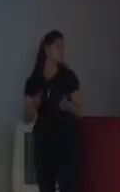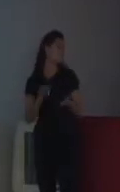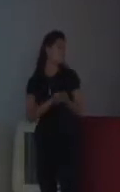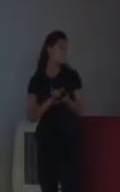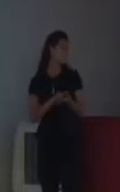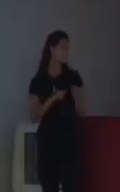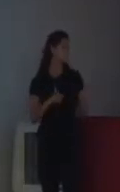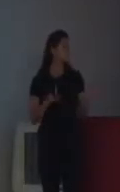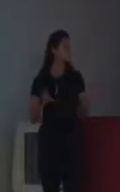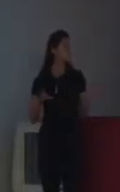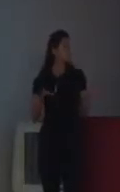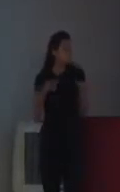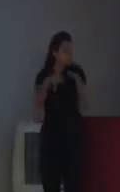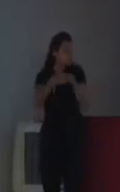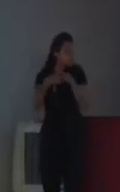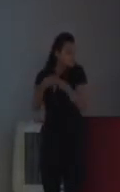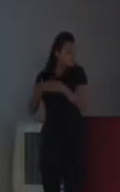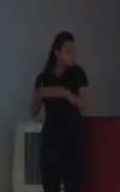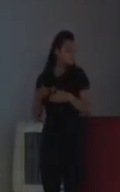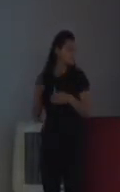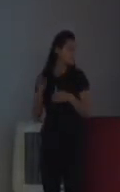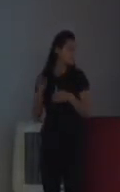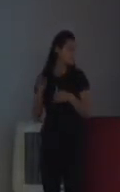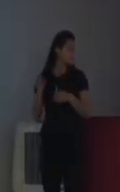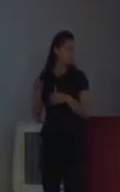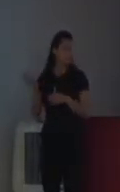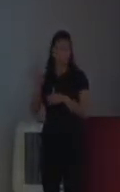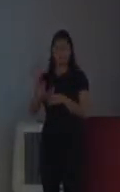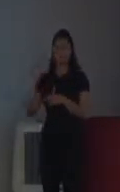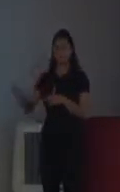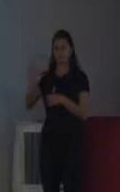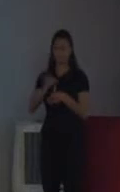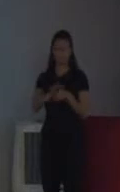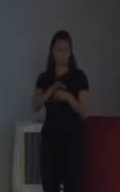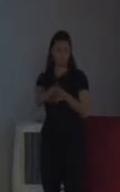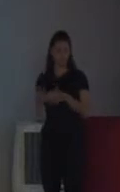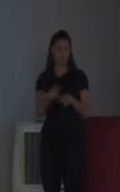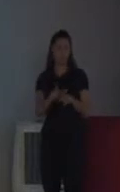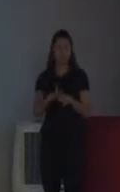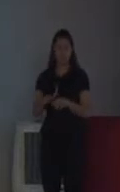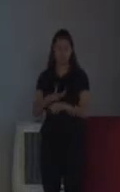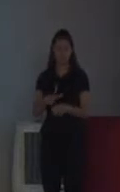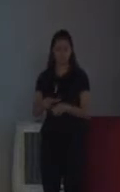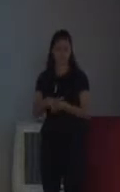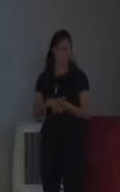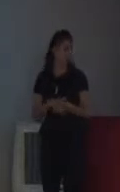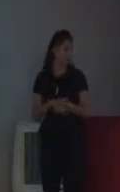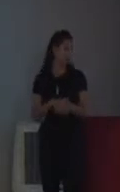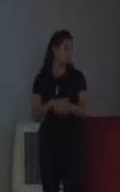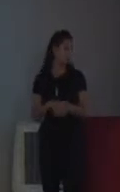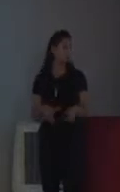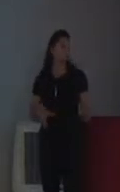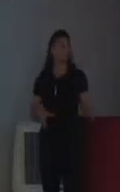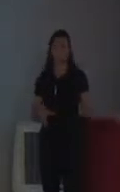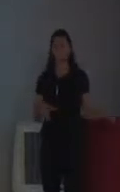Asimismo, vemos los comités departamentales, municipales y locales, ¿sí? Estos